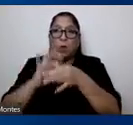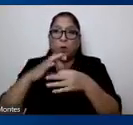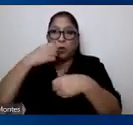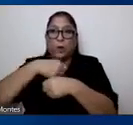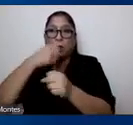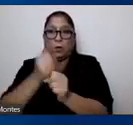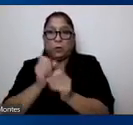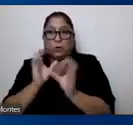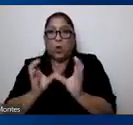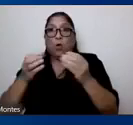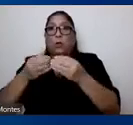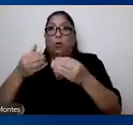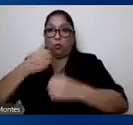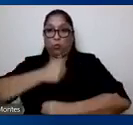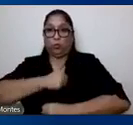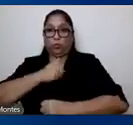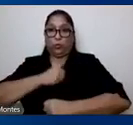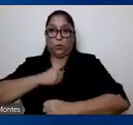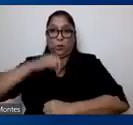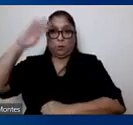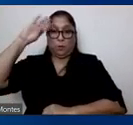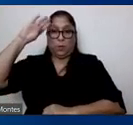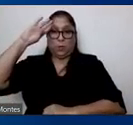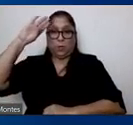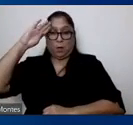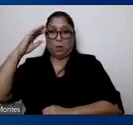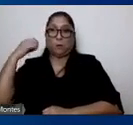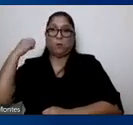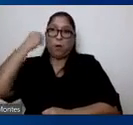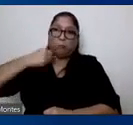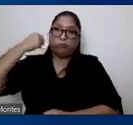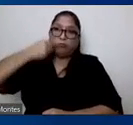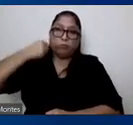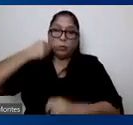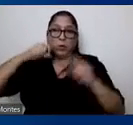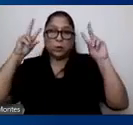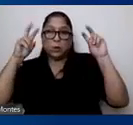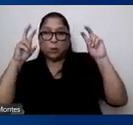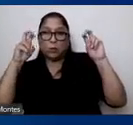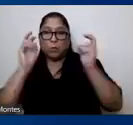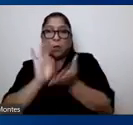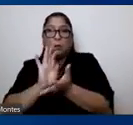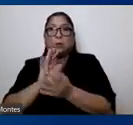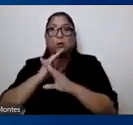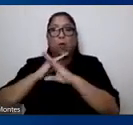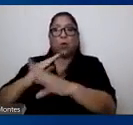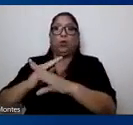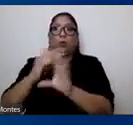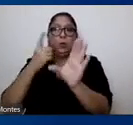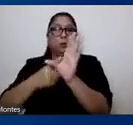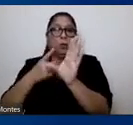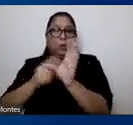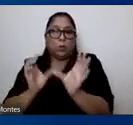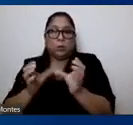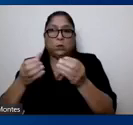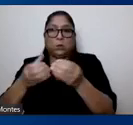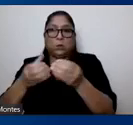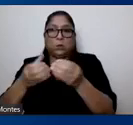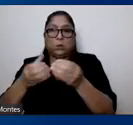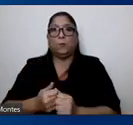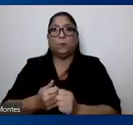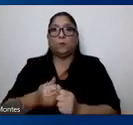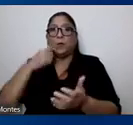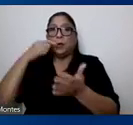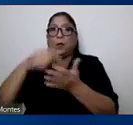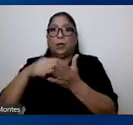de paramilitares para la lucha, entre comillas, contra subversiva que lideraba. Esto es